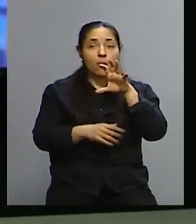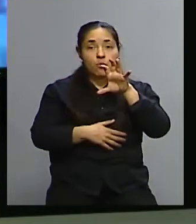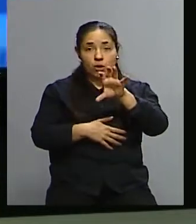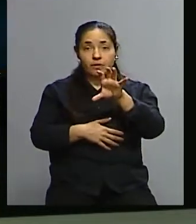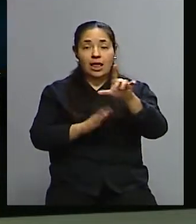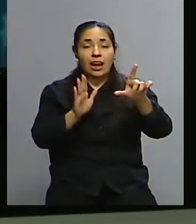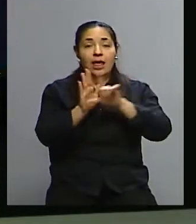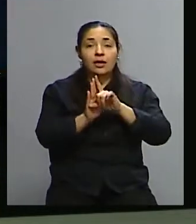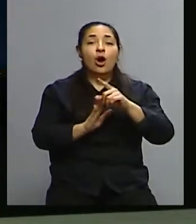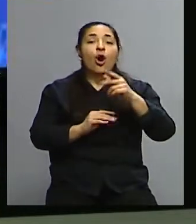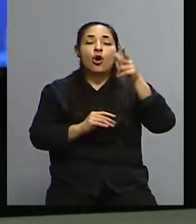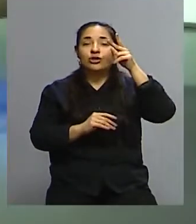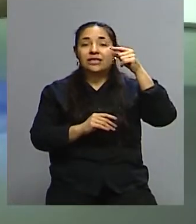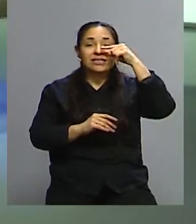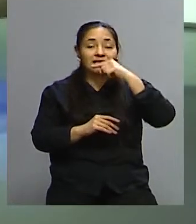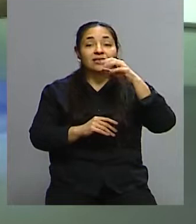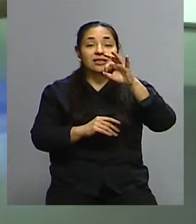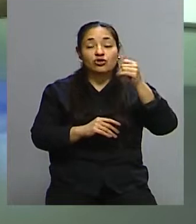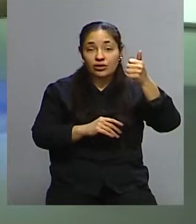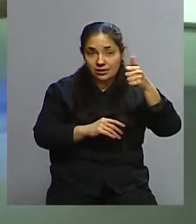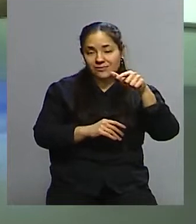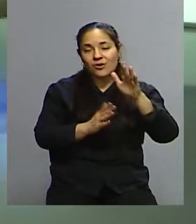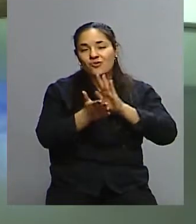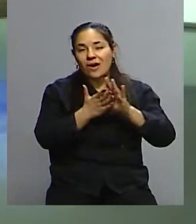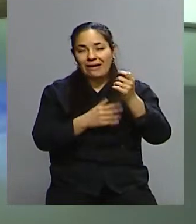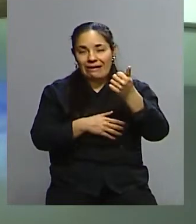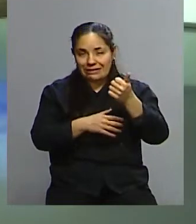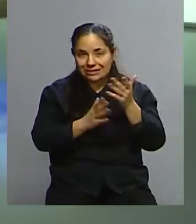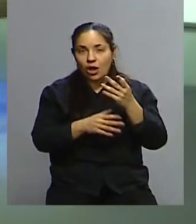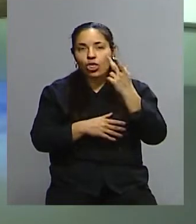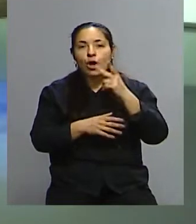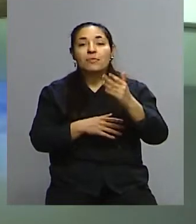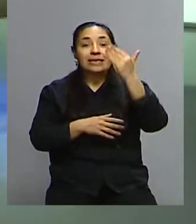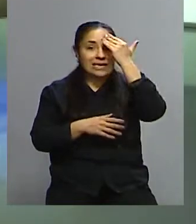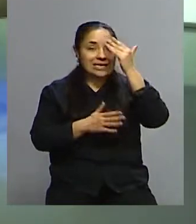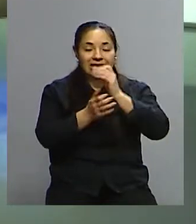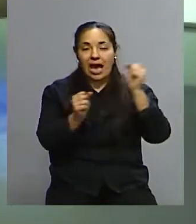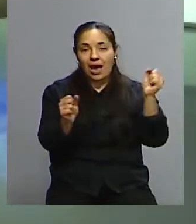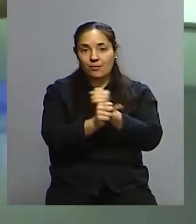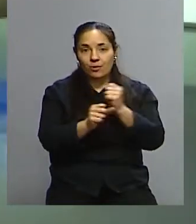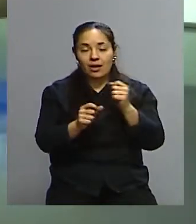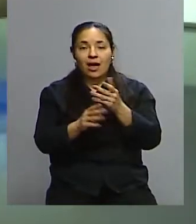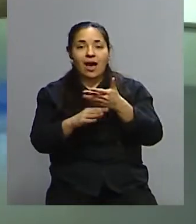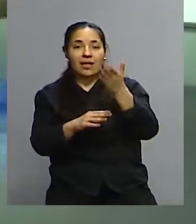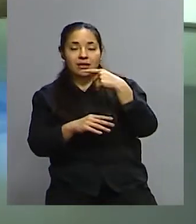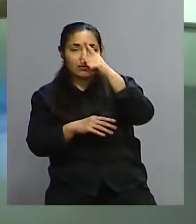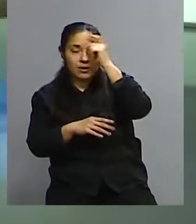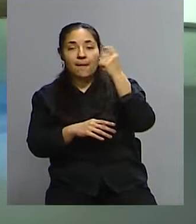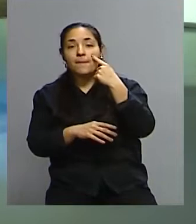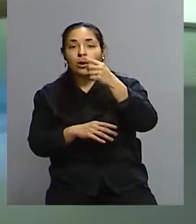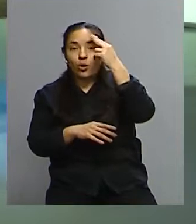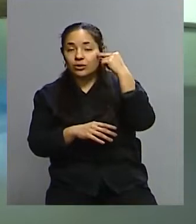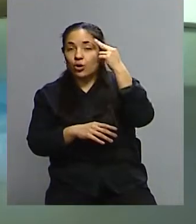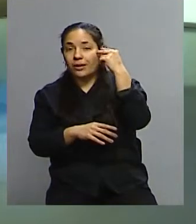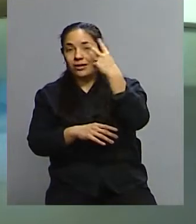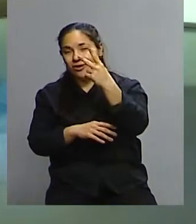la ley 8706, que es mucho más nuevita, digamos, sus sanciones del año 2015, la otra que hablábamos nacional del año 92, y se